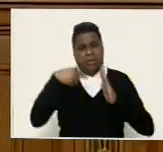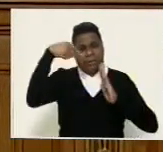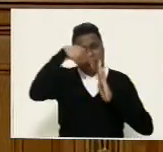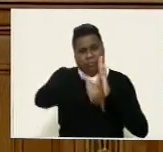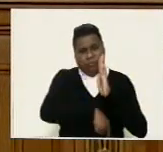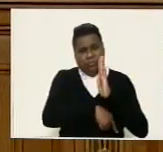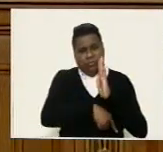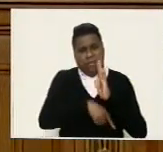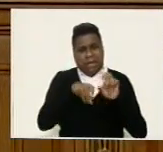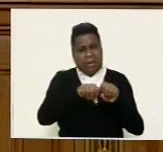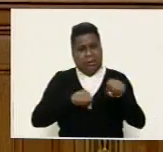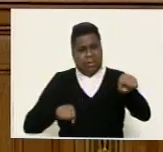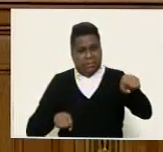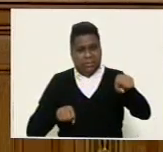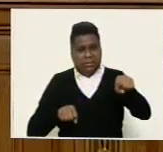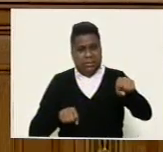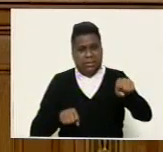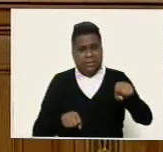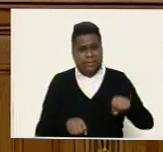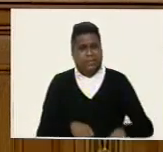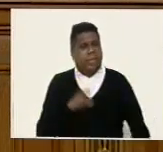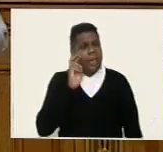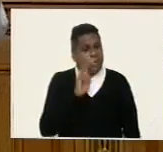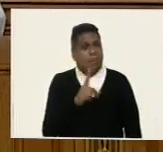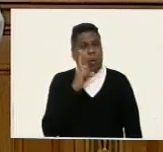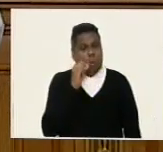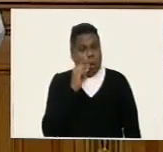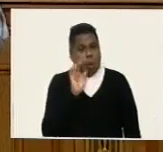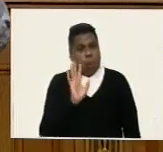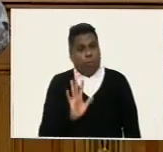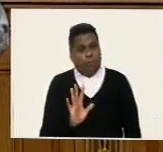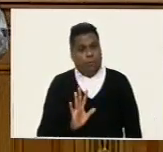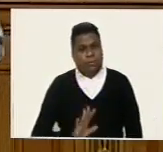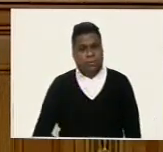Táchira. Dimos un Cipriano, pero dimos un